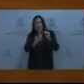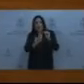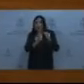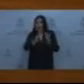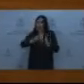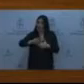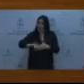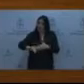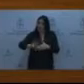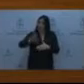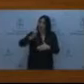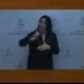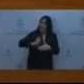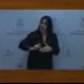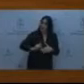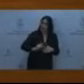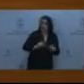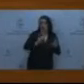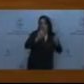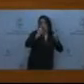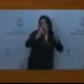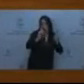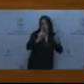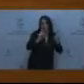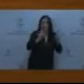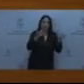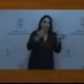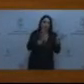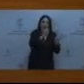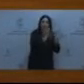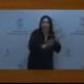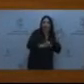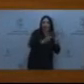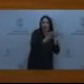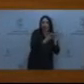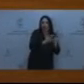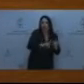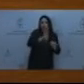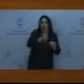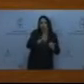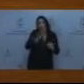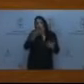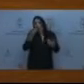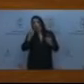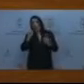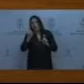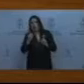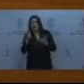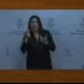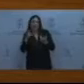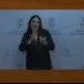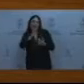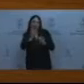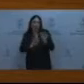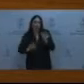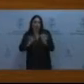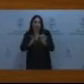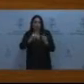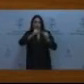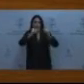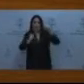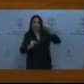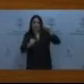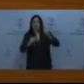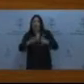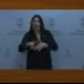salario entre los profesores titulados del primer ciclo de educación secundaria y los profesores titulados del segundo ciclo de educación secundaria. Conclusión, no es que no haya